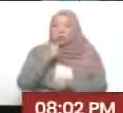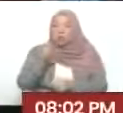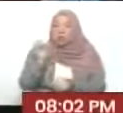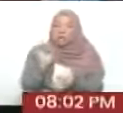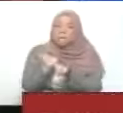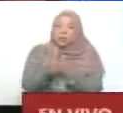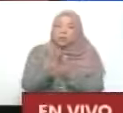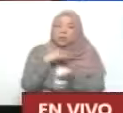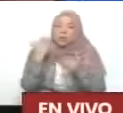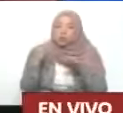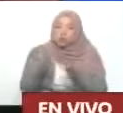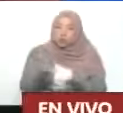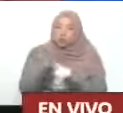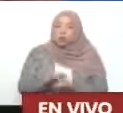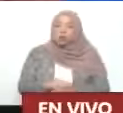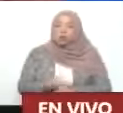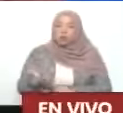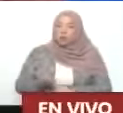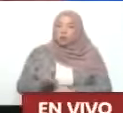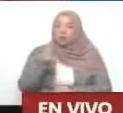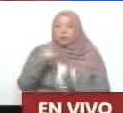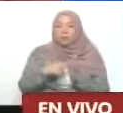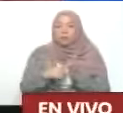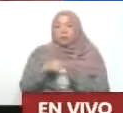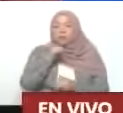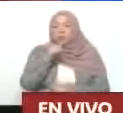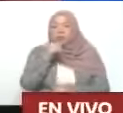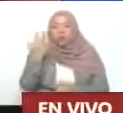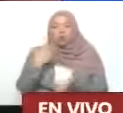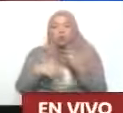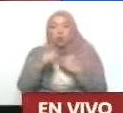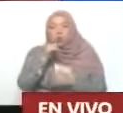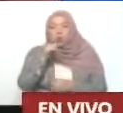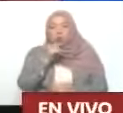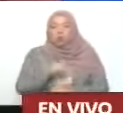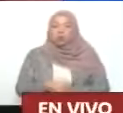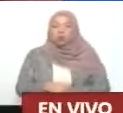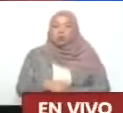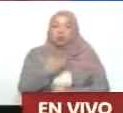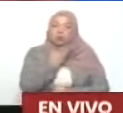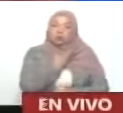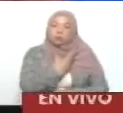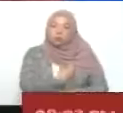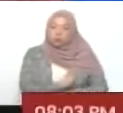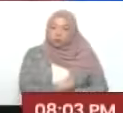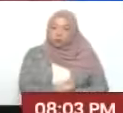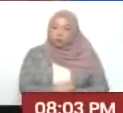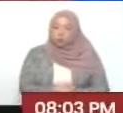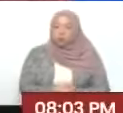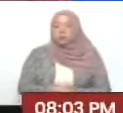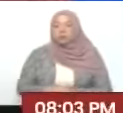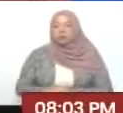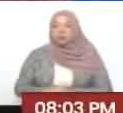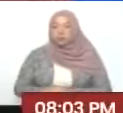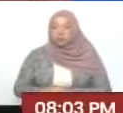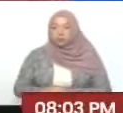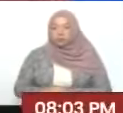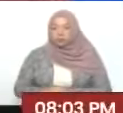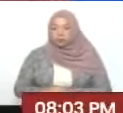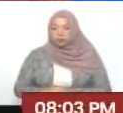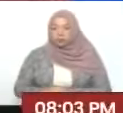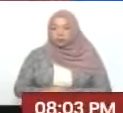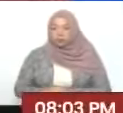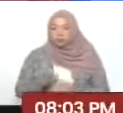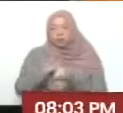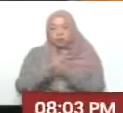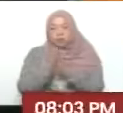historia quedará. Como dijo Trotsky. Milei, que es un accidente lamentable en la historia argentina. Con daño. Presidente, vamos a tener que